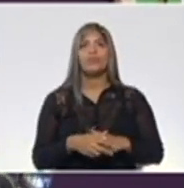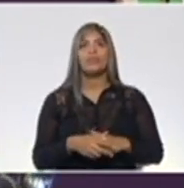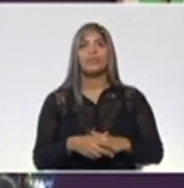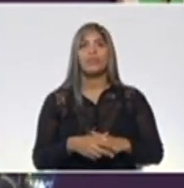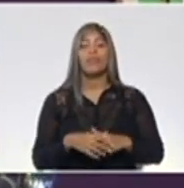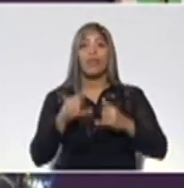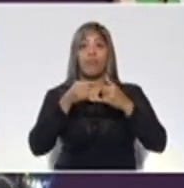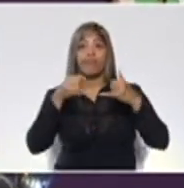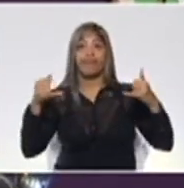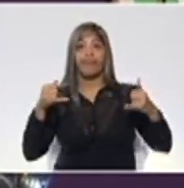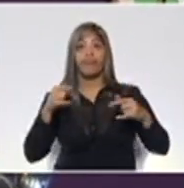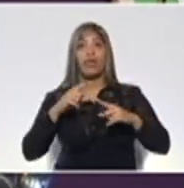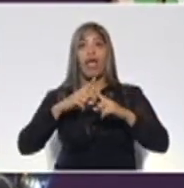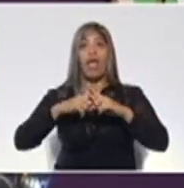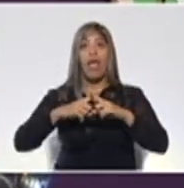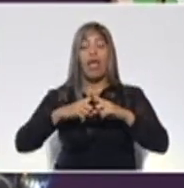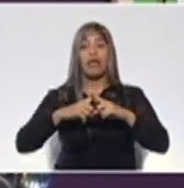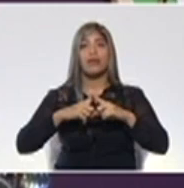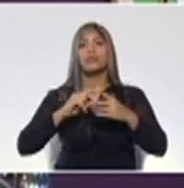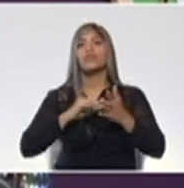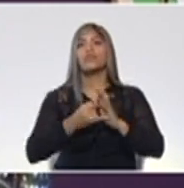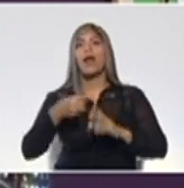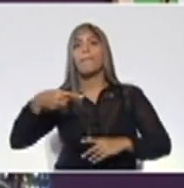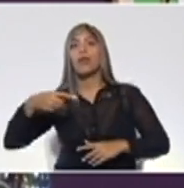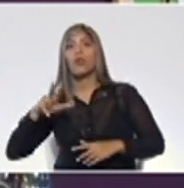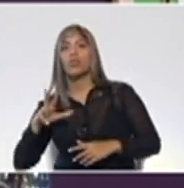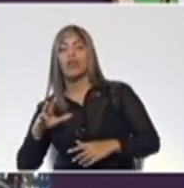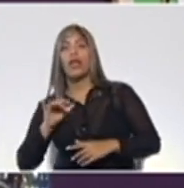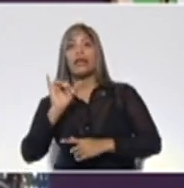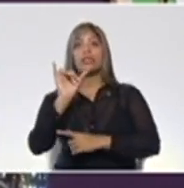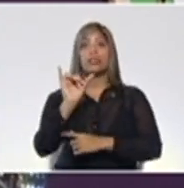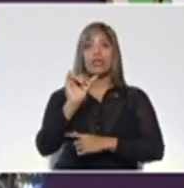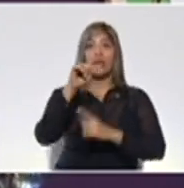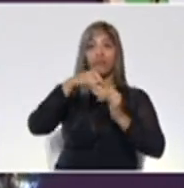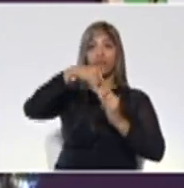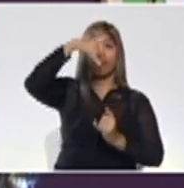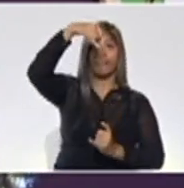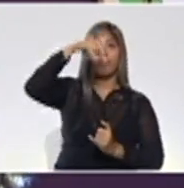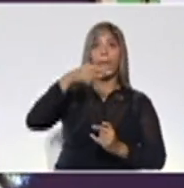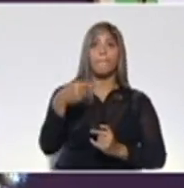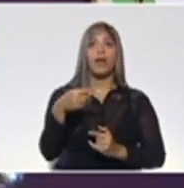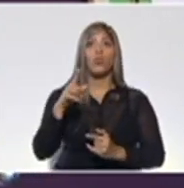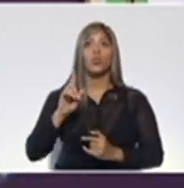En el eje X menos 3 y en el eje Y menos 1. Y así vamos lanzando